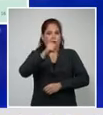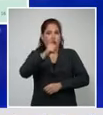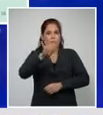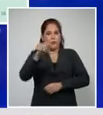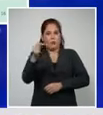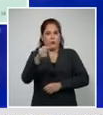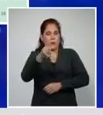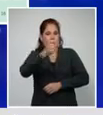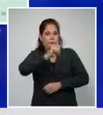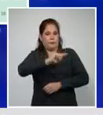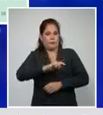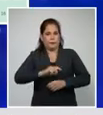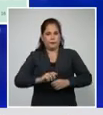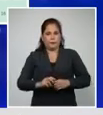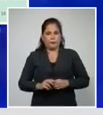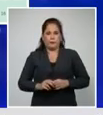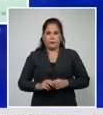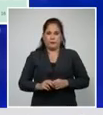la jornada anterior